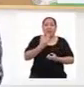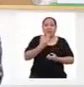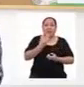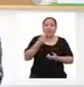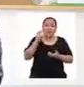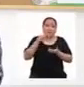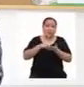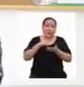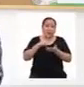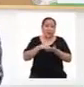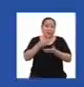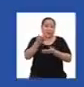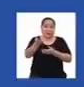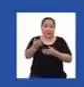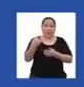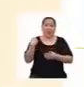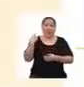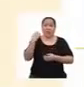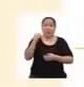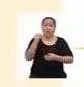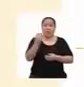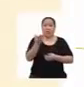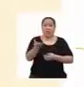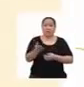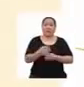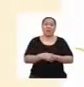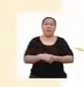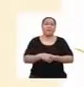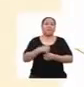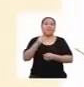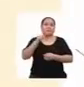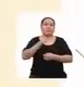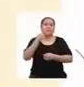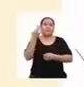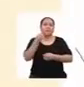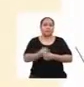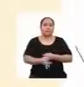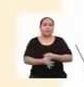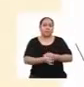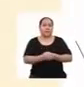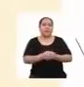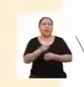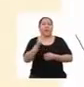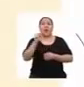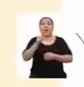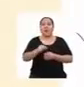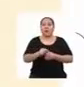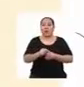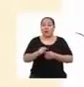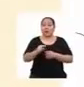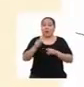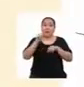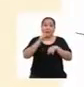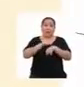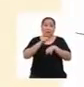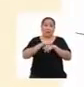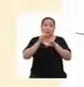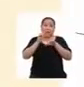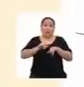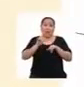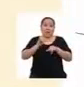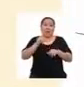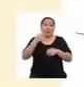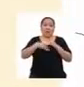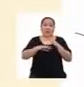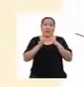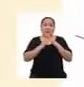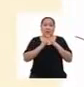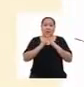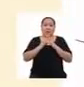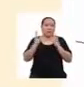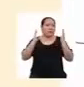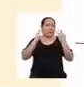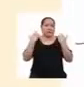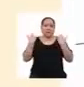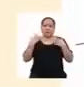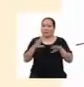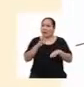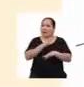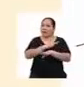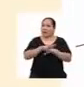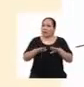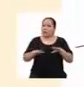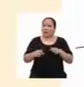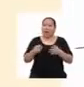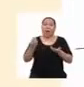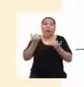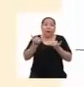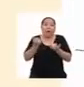los adolescentes. Es cierto que la cuarentena obligatoria ha terminado. Ahora tenemos más libertad para poder